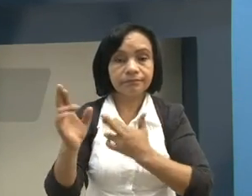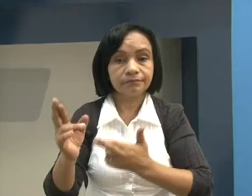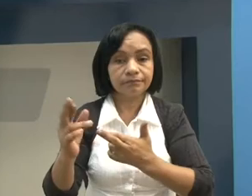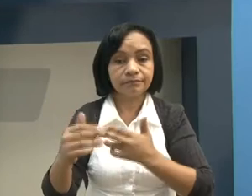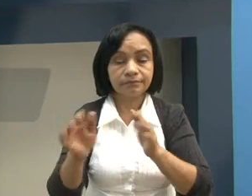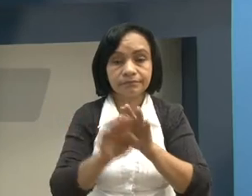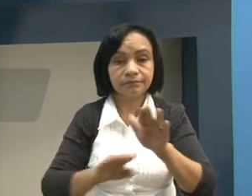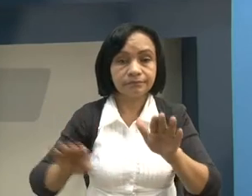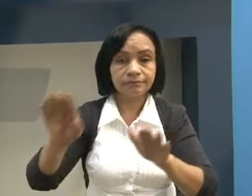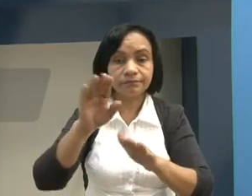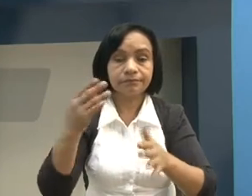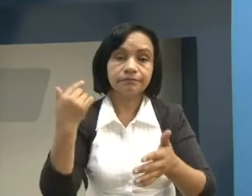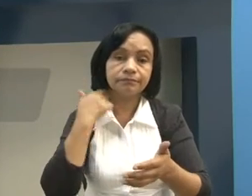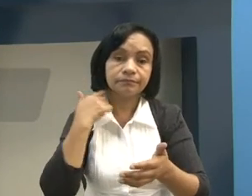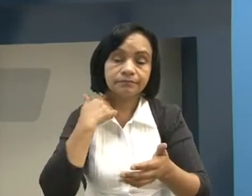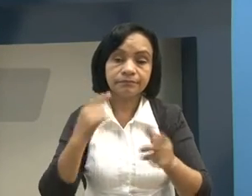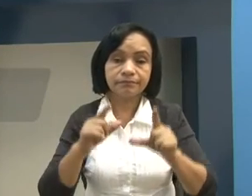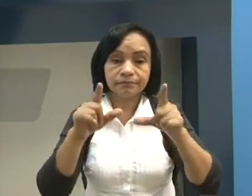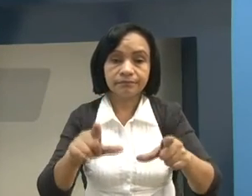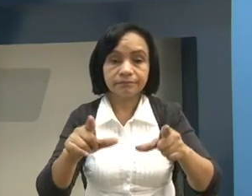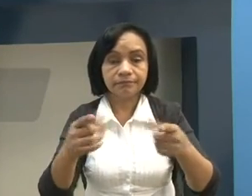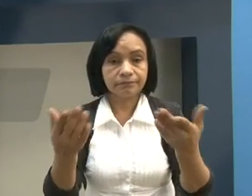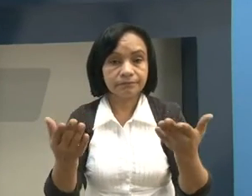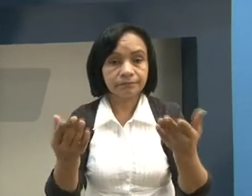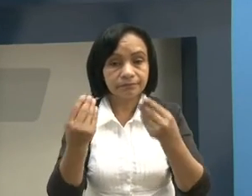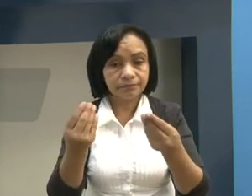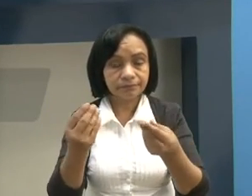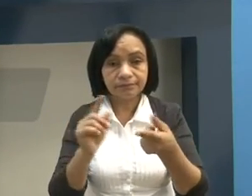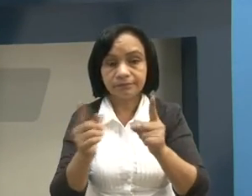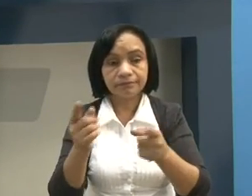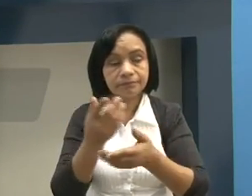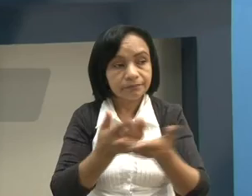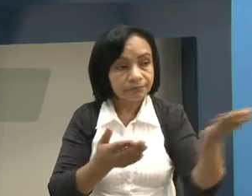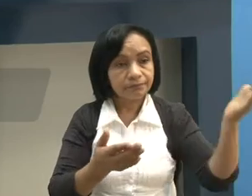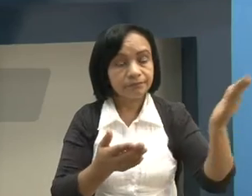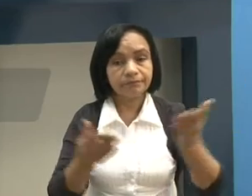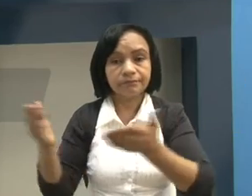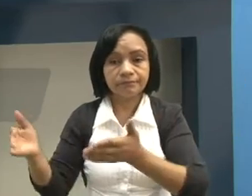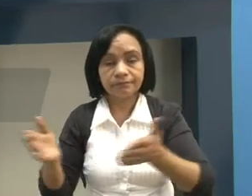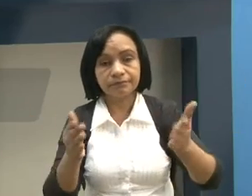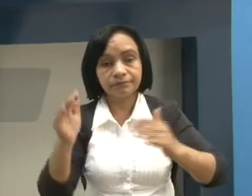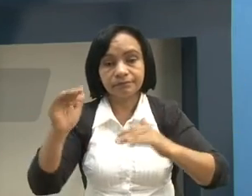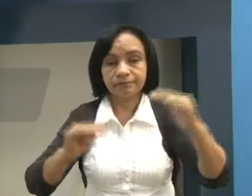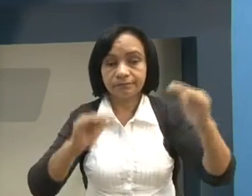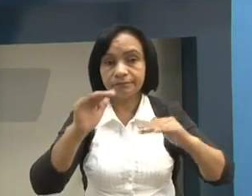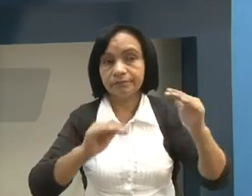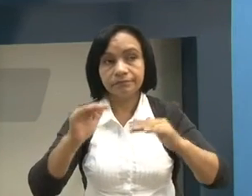crecer. Entonces siempre la matrícula dice, no se mueve mucho, pero es que los que se van y los que entran hacen el equilibrio.